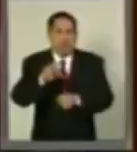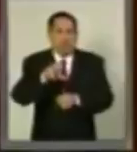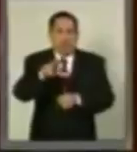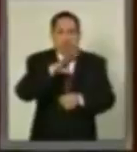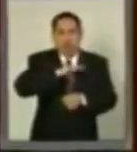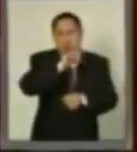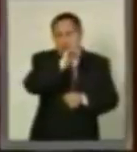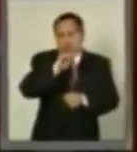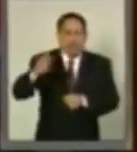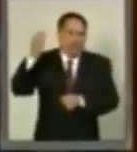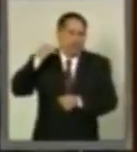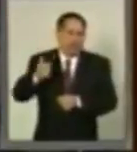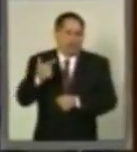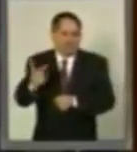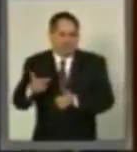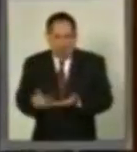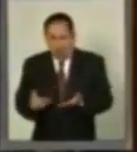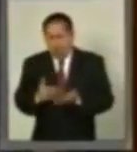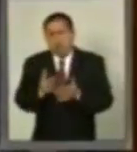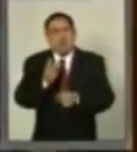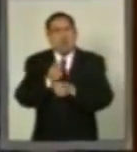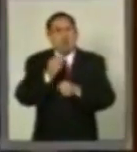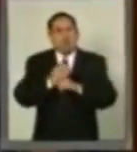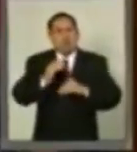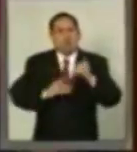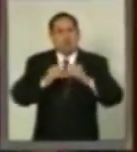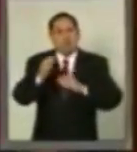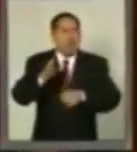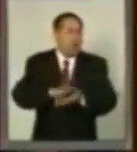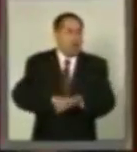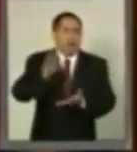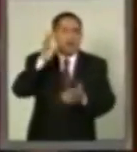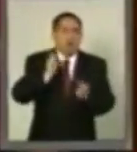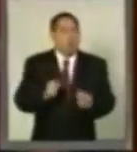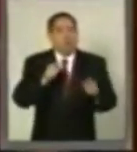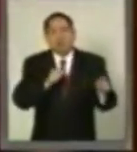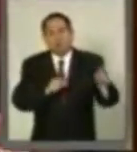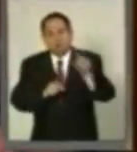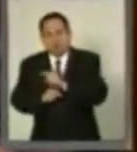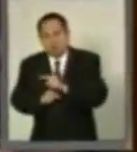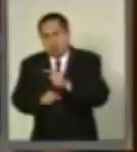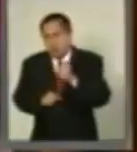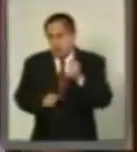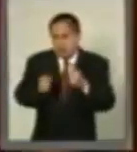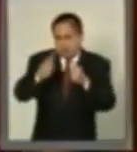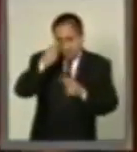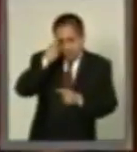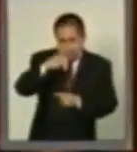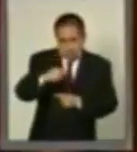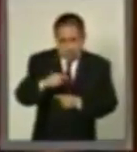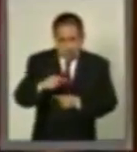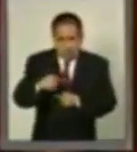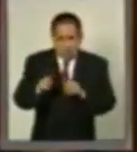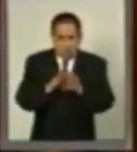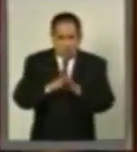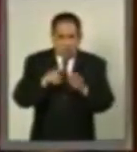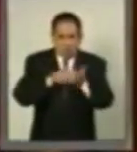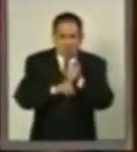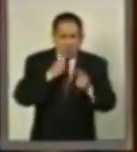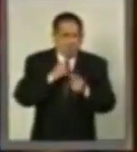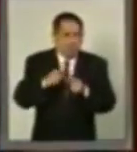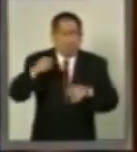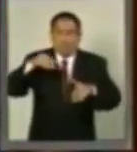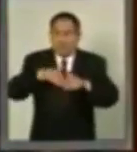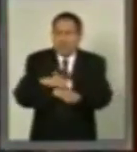Había 7 construidos, hoy se han construido la mayoría, pero además no solamente es para lo que luego se piensa que es un